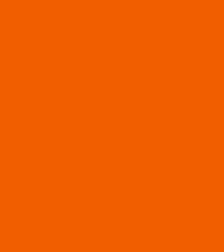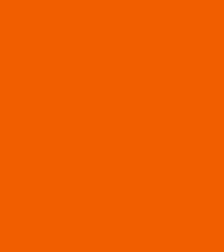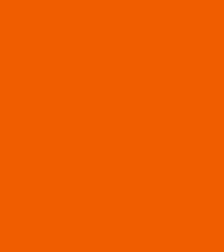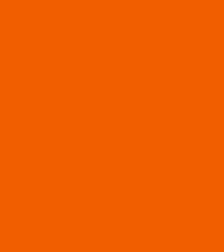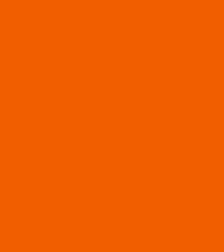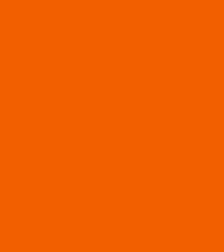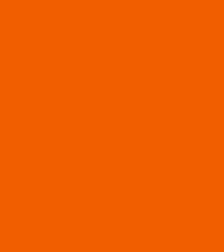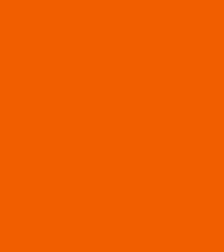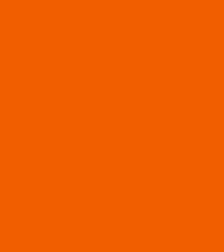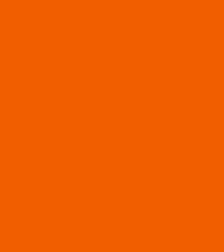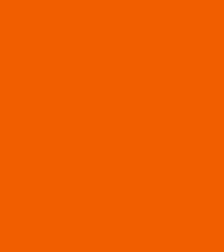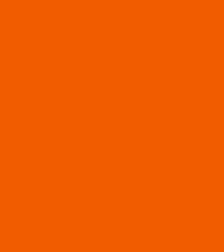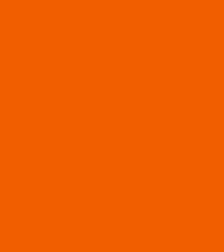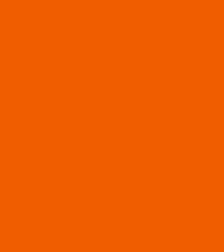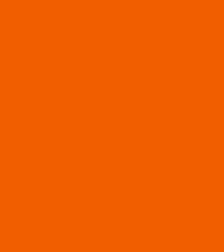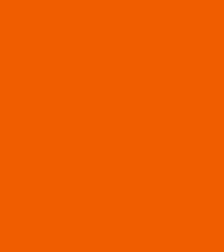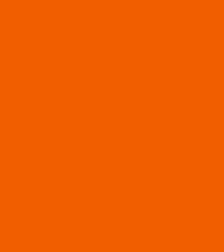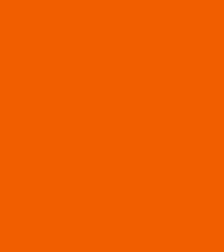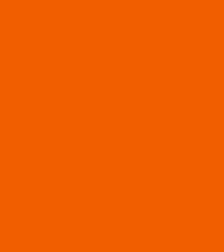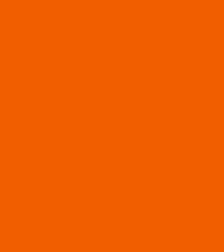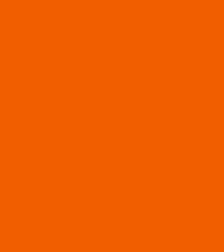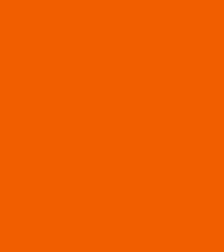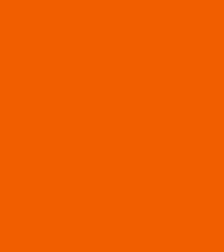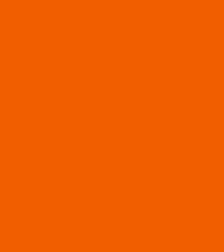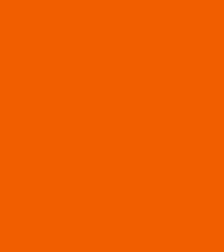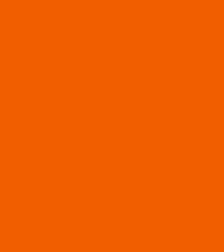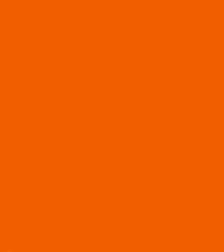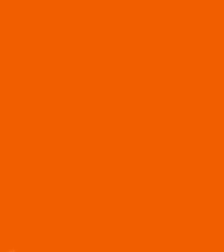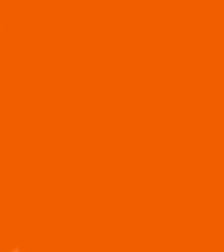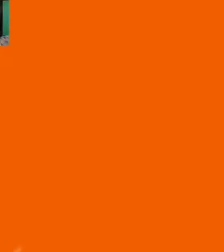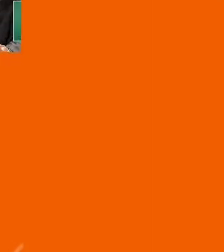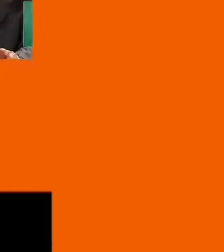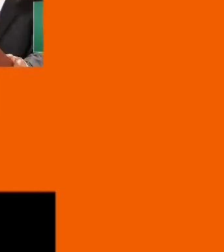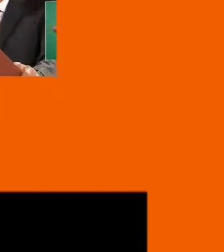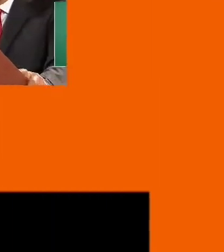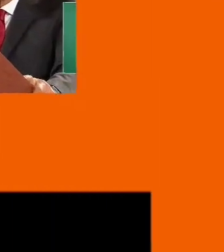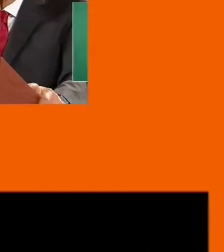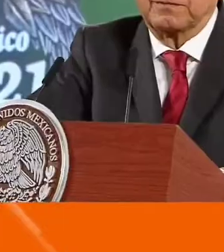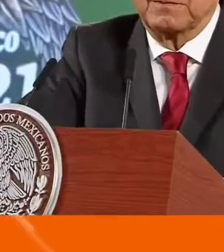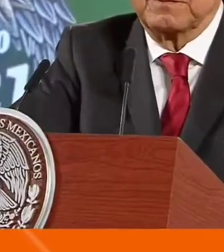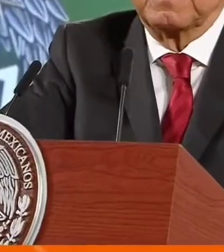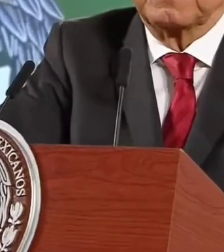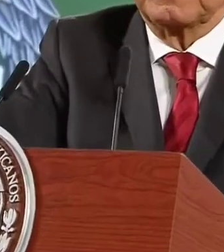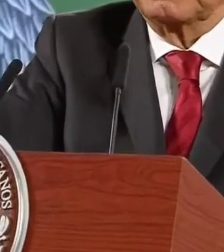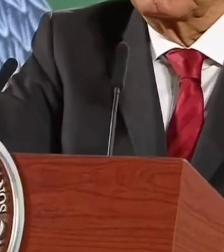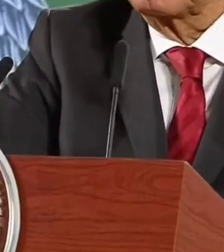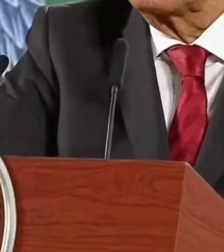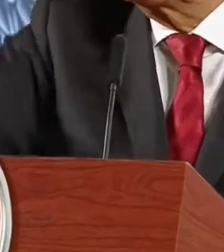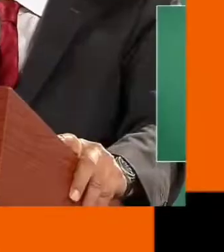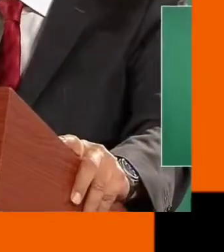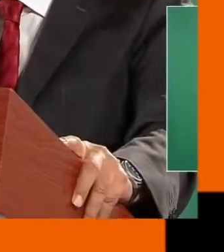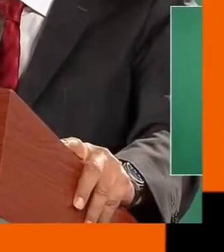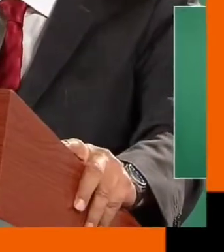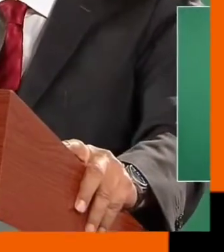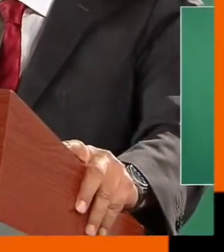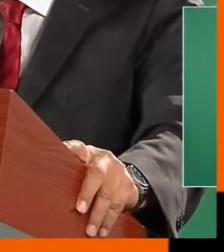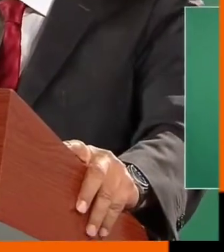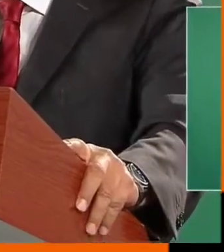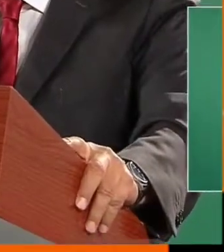Entonces, esa es una reforma. Porque si no, llueven los amparos. Yo no